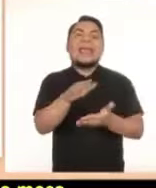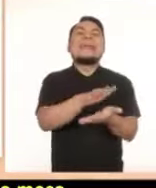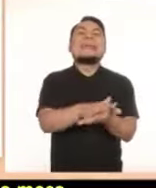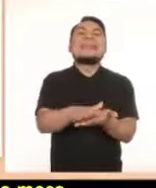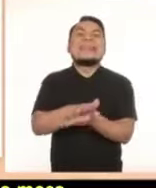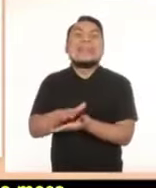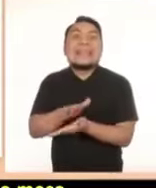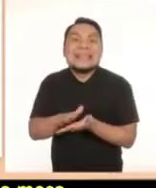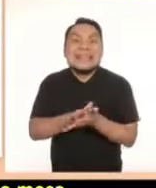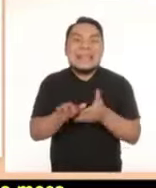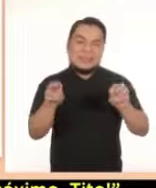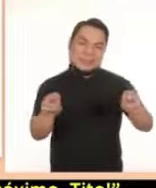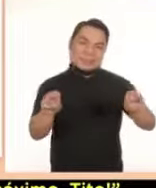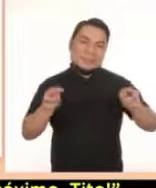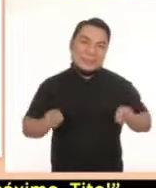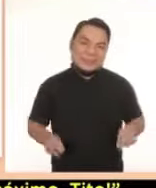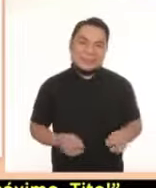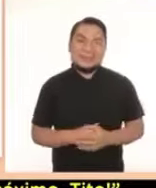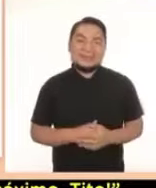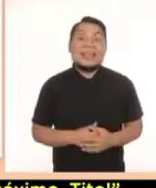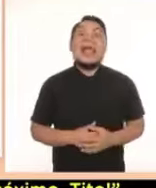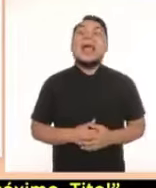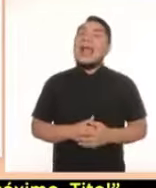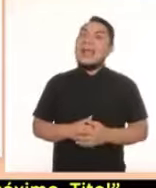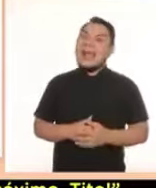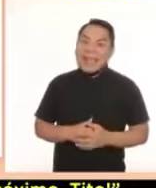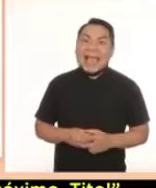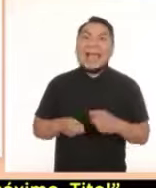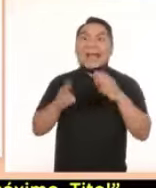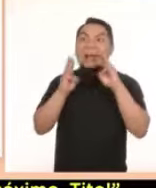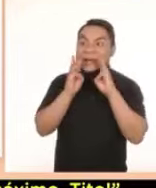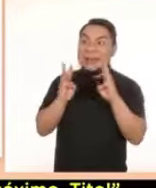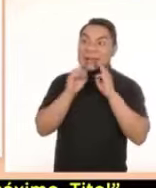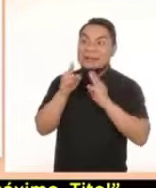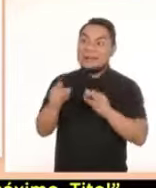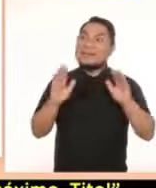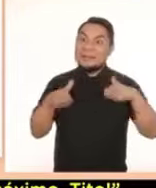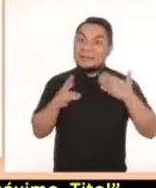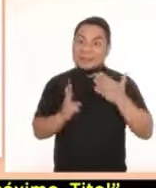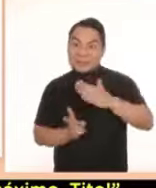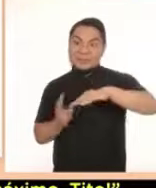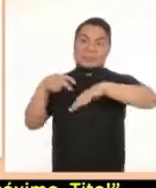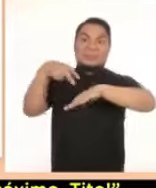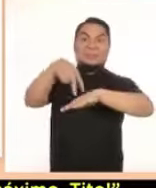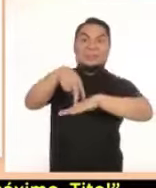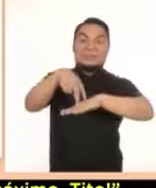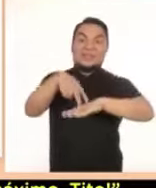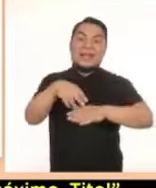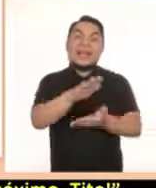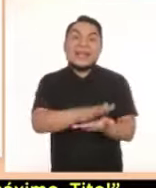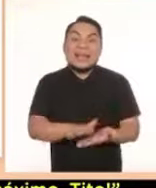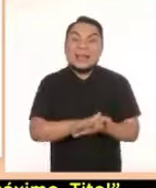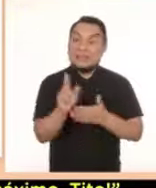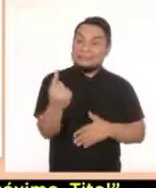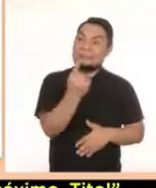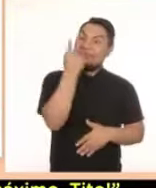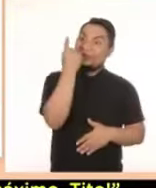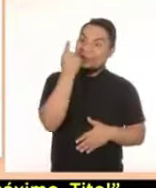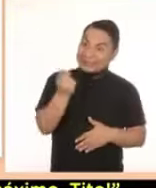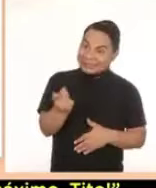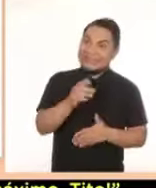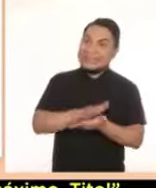limpia la mesa. ¡Guau! ¡Wow! pudiste subir y limpiar